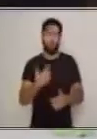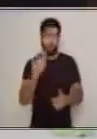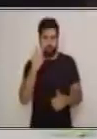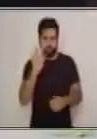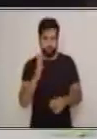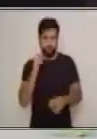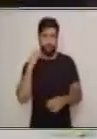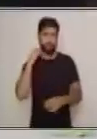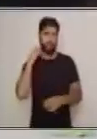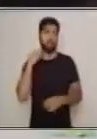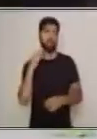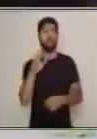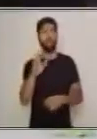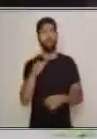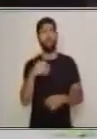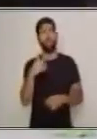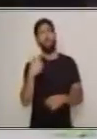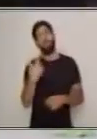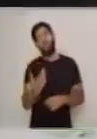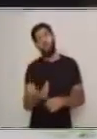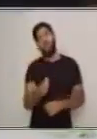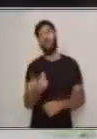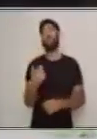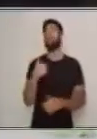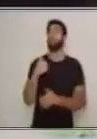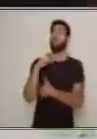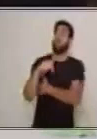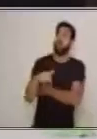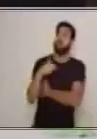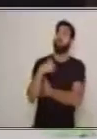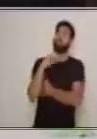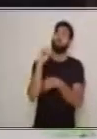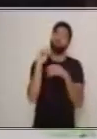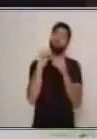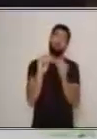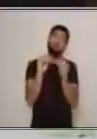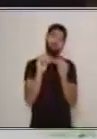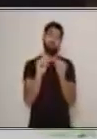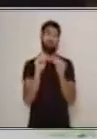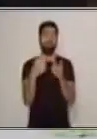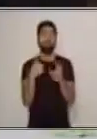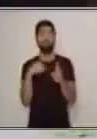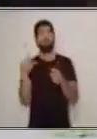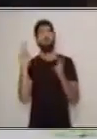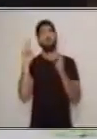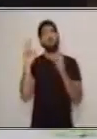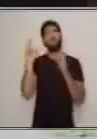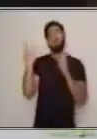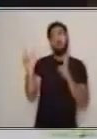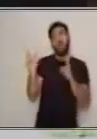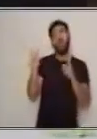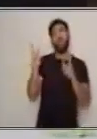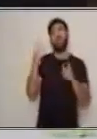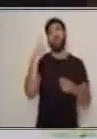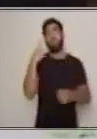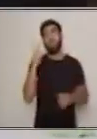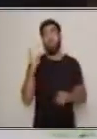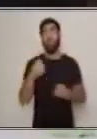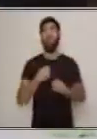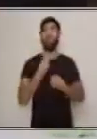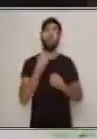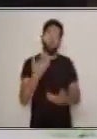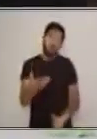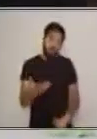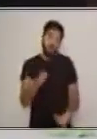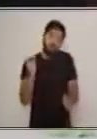ejemplo, es que fíjense que les voy a enseñar las destrezas para la expresión oral